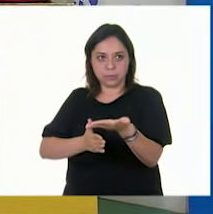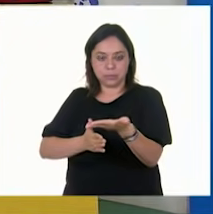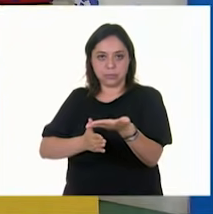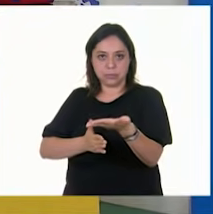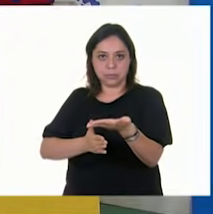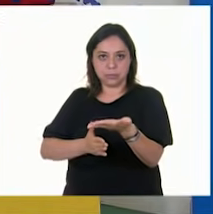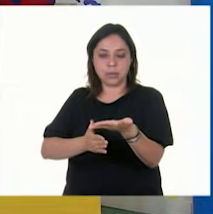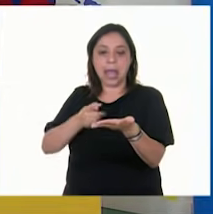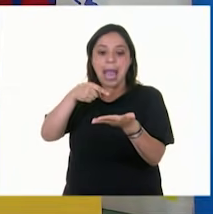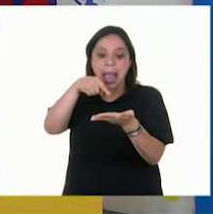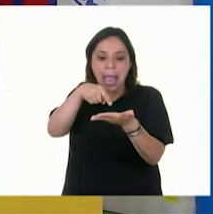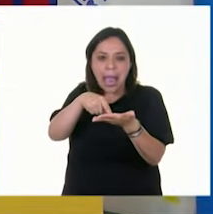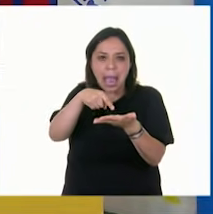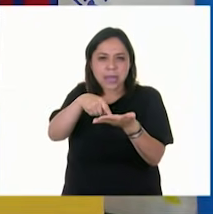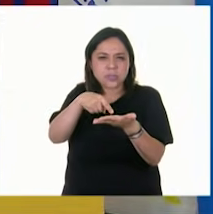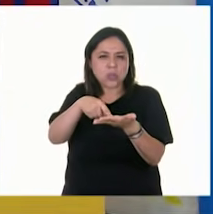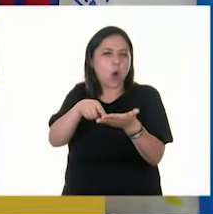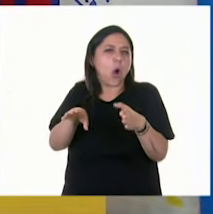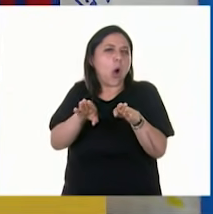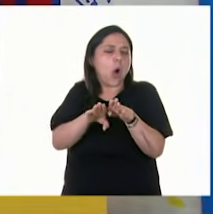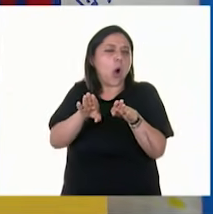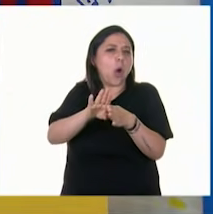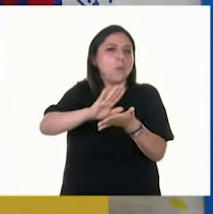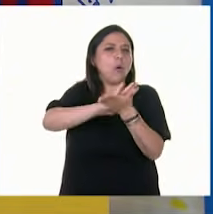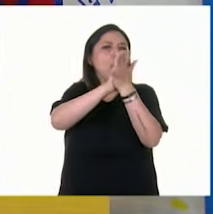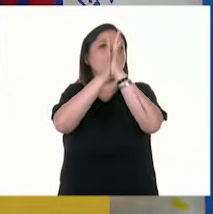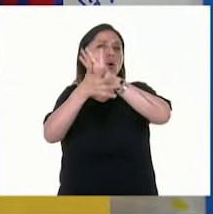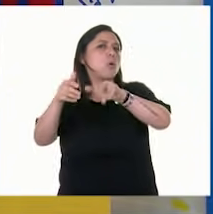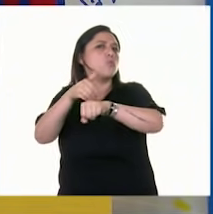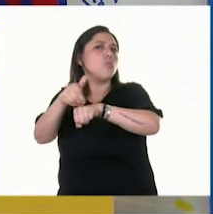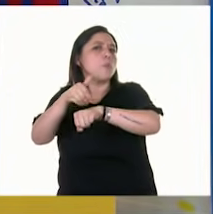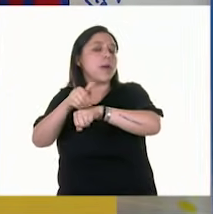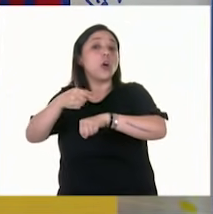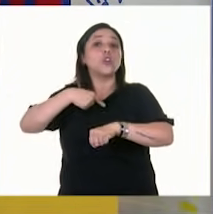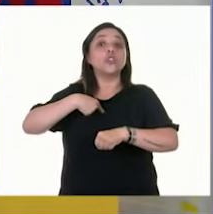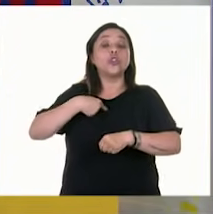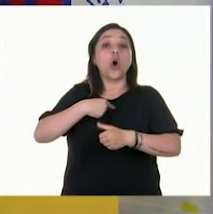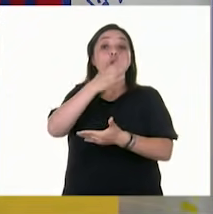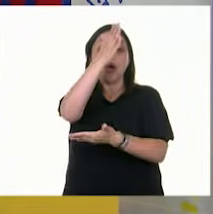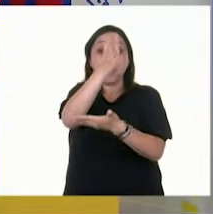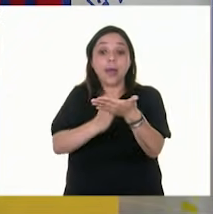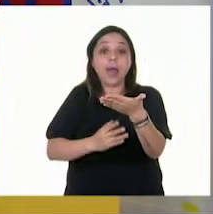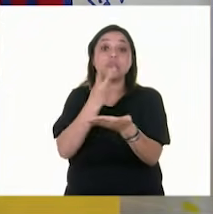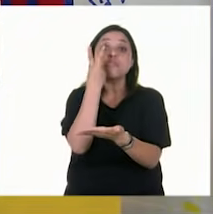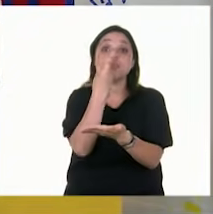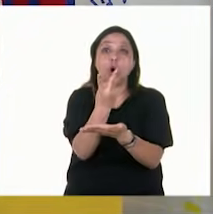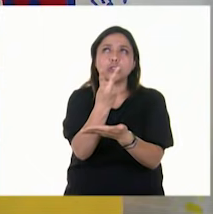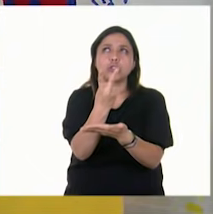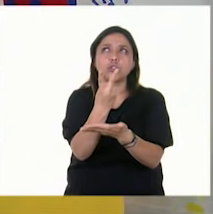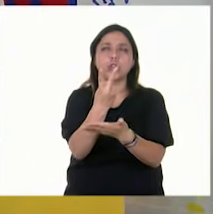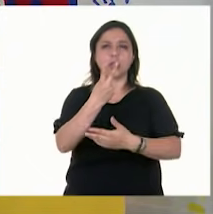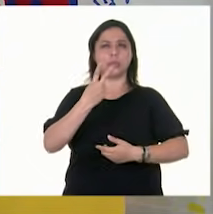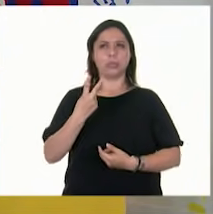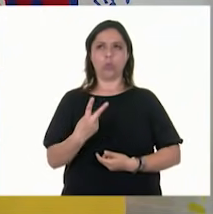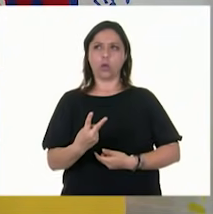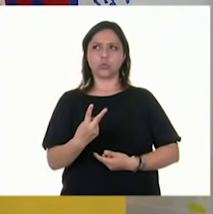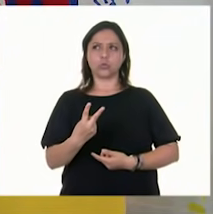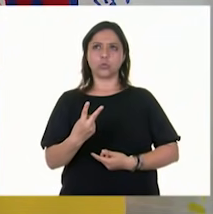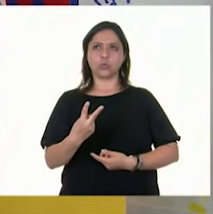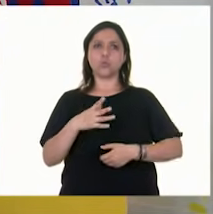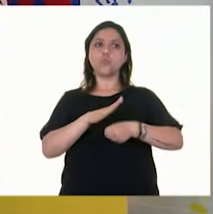que tengo de sandía? Ok, dice que la partí en 2 pedazos. Tengo 2 pedazos. ¿Con qué